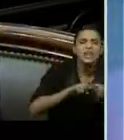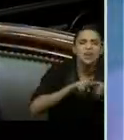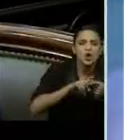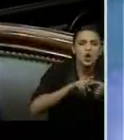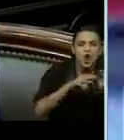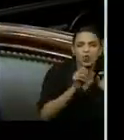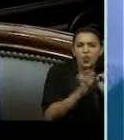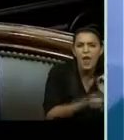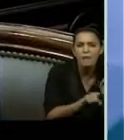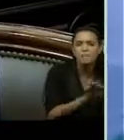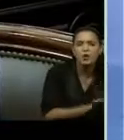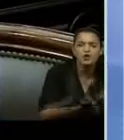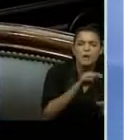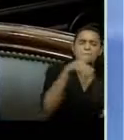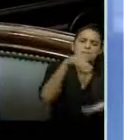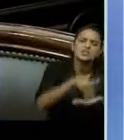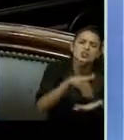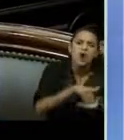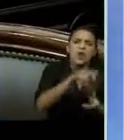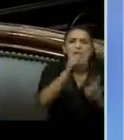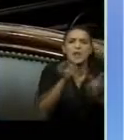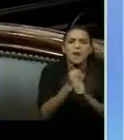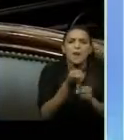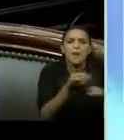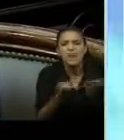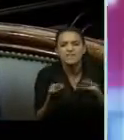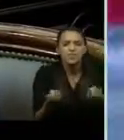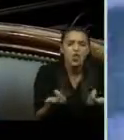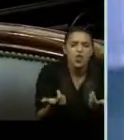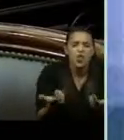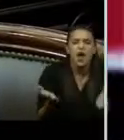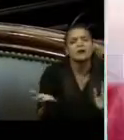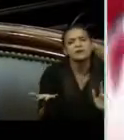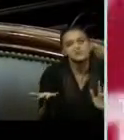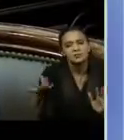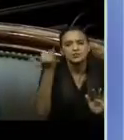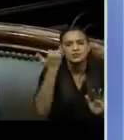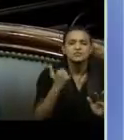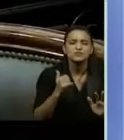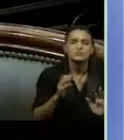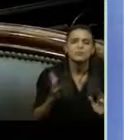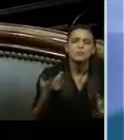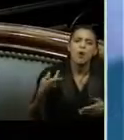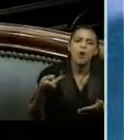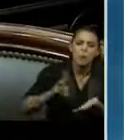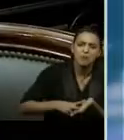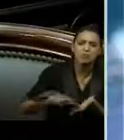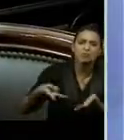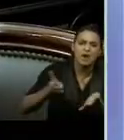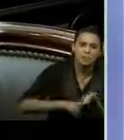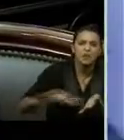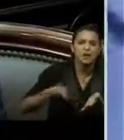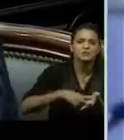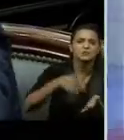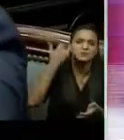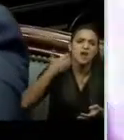junten los 25 años se puede jubilar. Por eso, que cuando hablé con el gobernador, directo y congreso, con esa